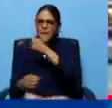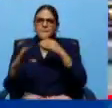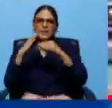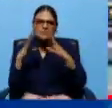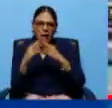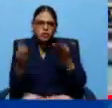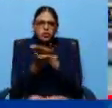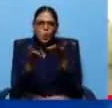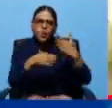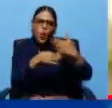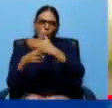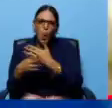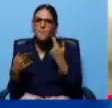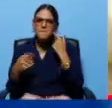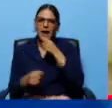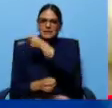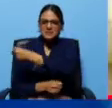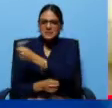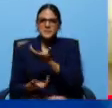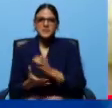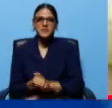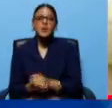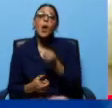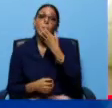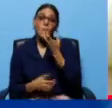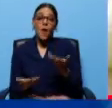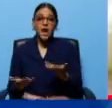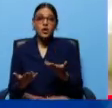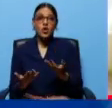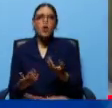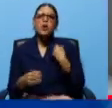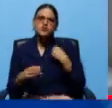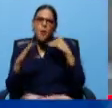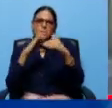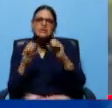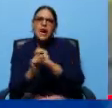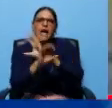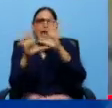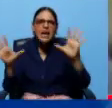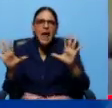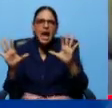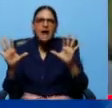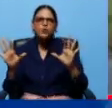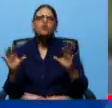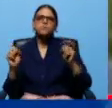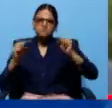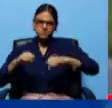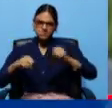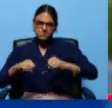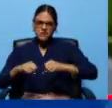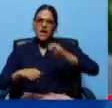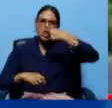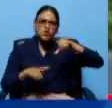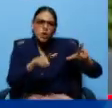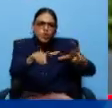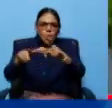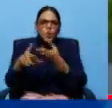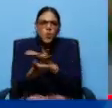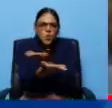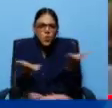nos tiene Salvatore. Pues el mensaje es claro. Estos